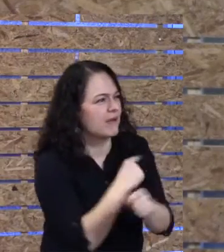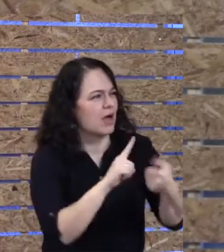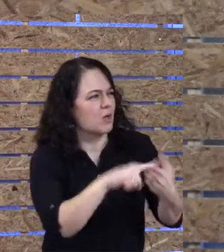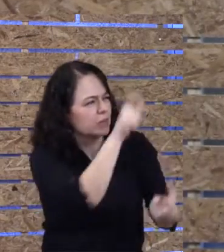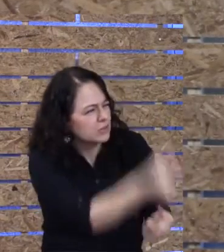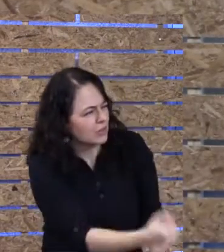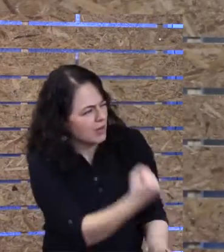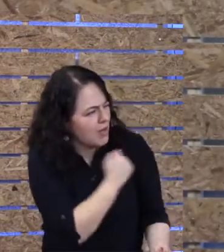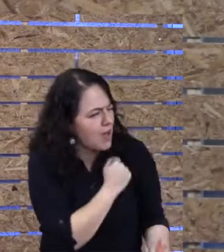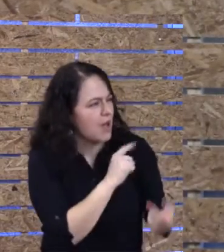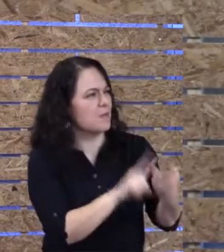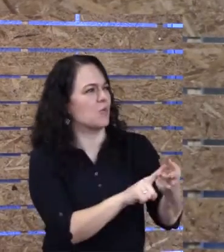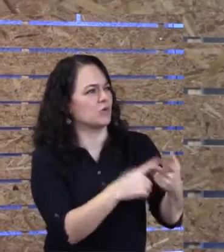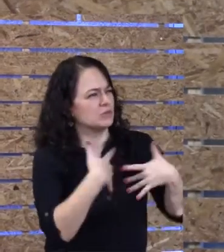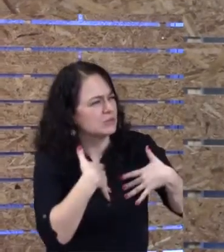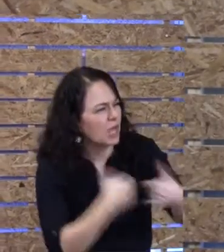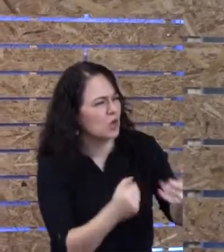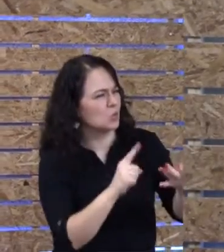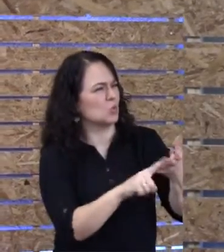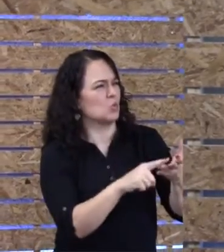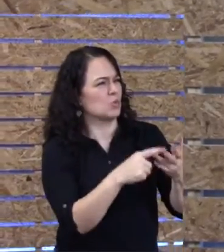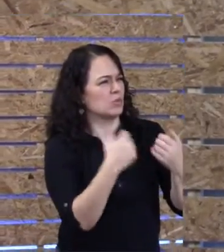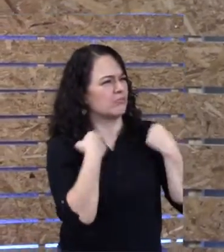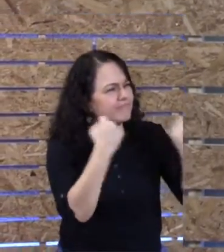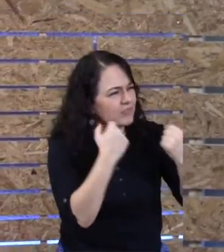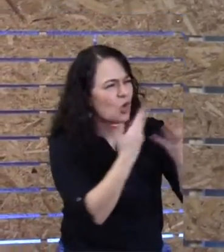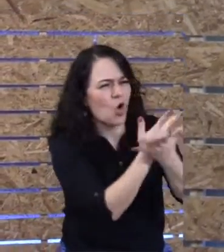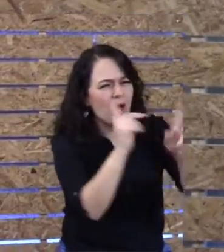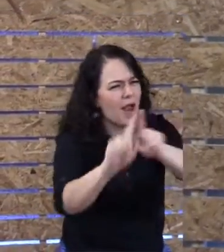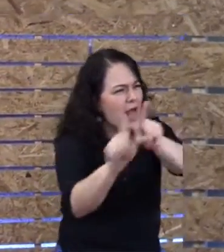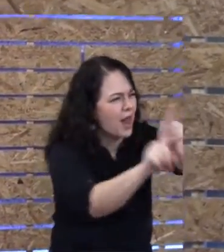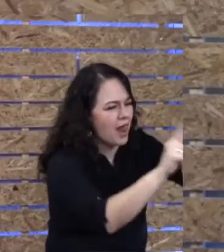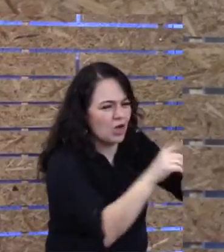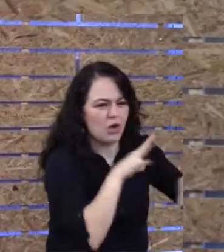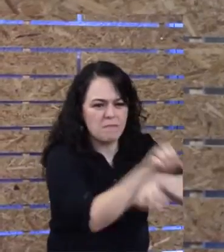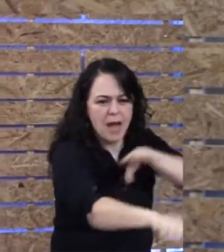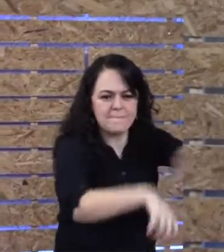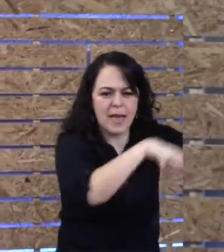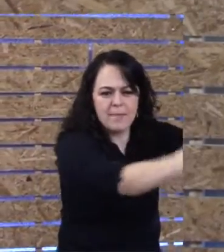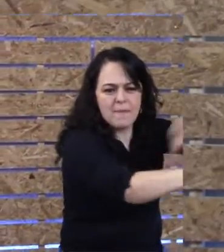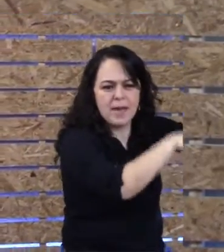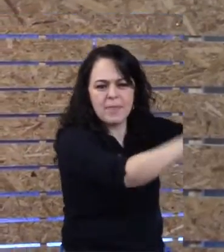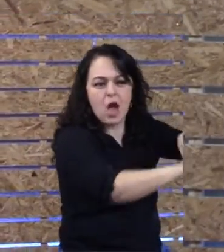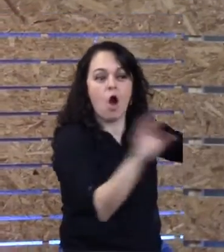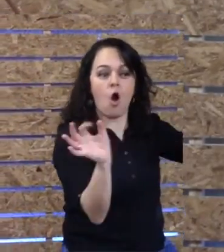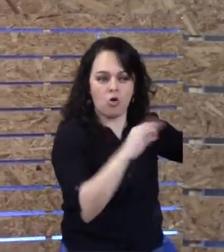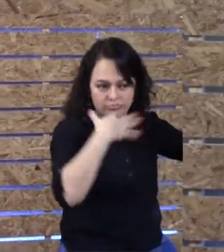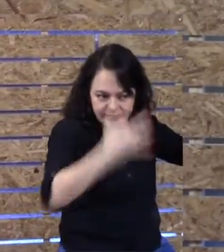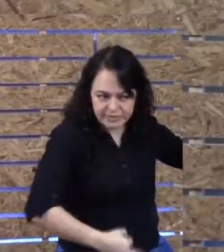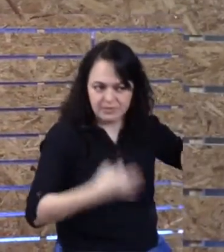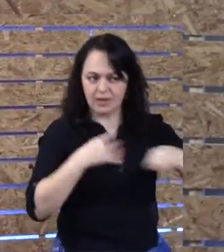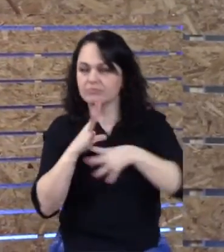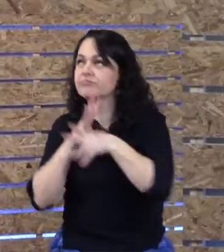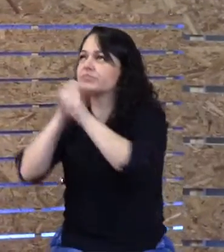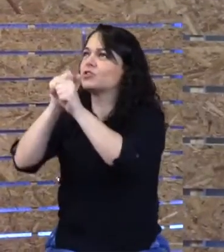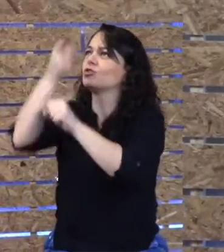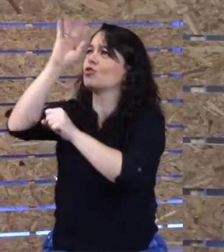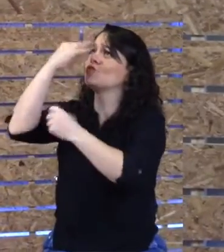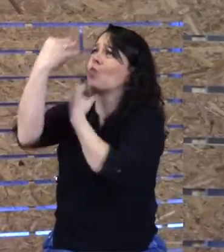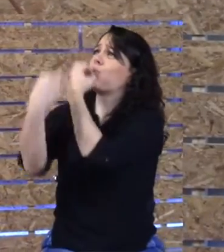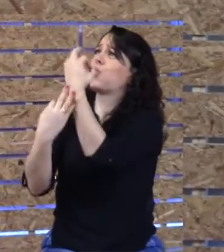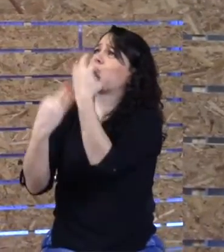tu corazón? Porque de lo contrario vas a usar este salmo para afirmar cosas que tú necesitas o tú sabes.